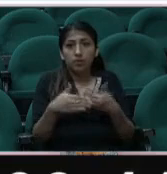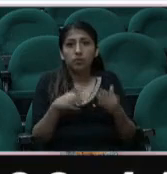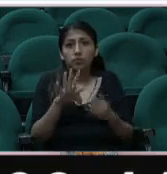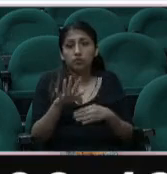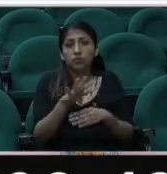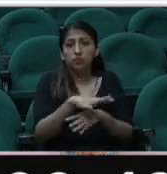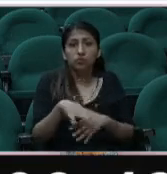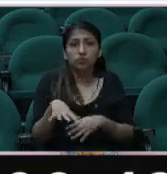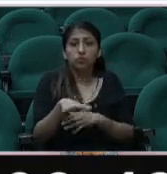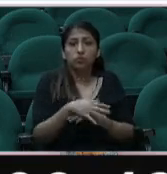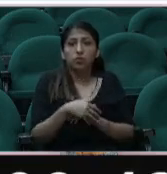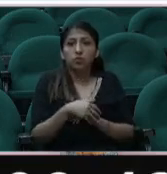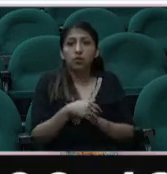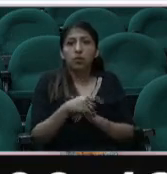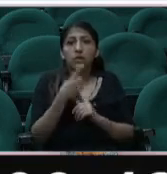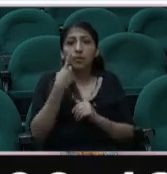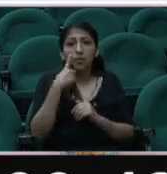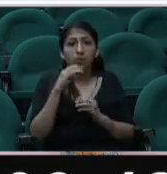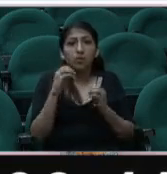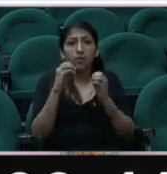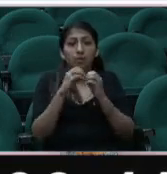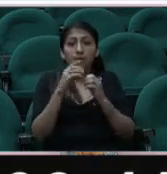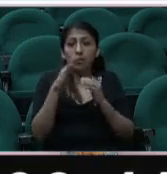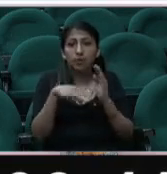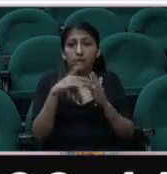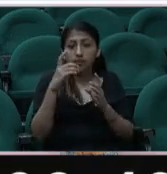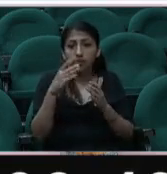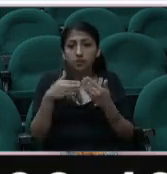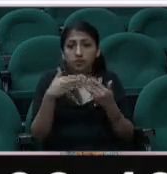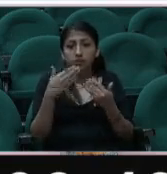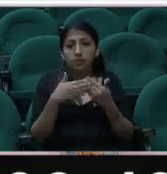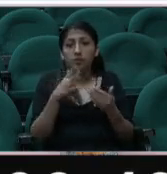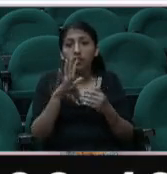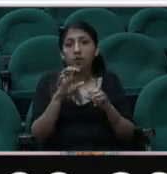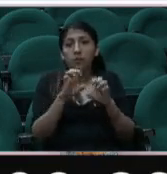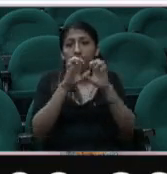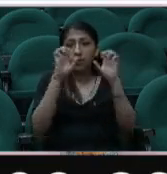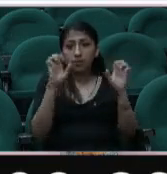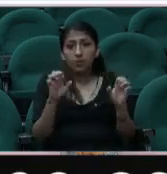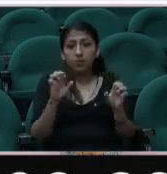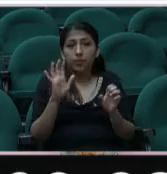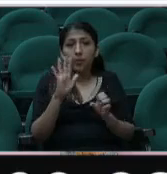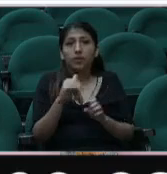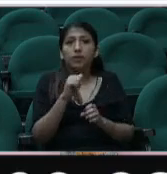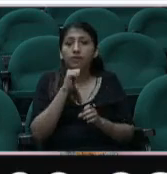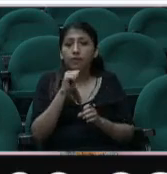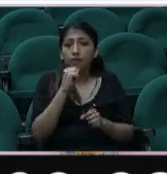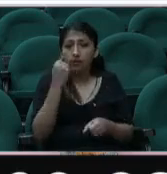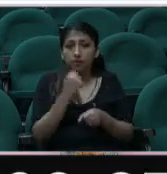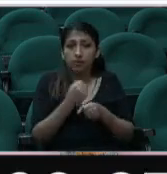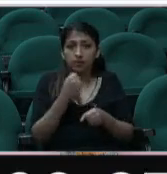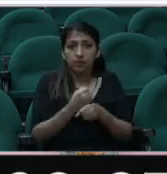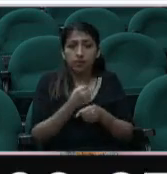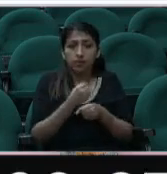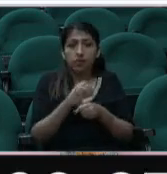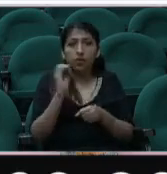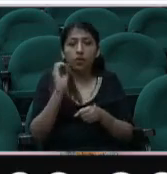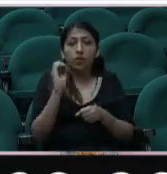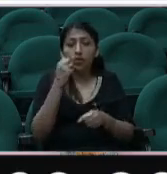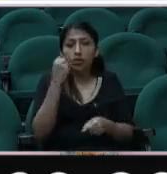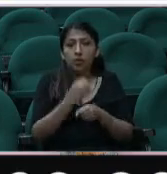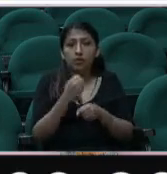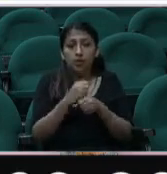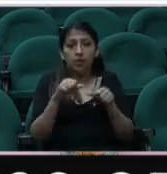pero el que menos facilidad lo tiene el emprendimiento se da por falta de empleo o de un trabajo fijo